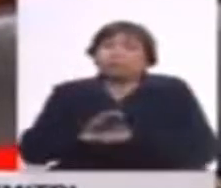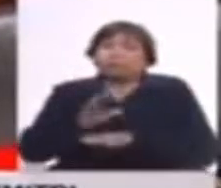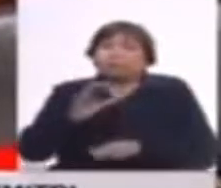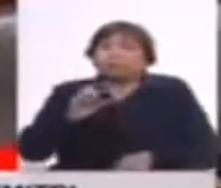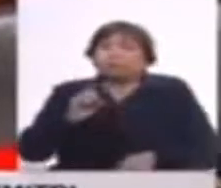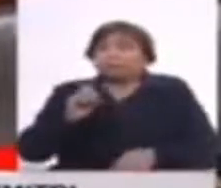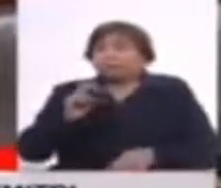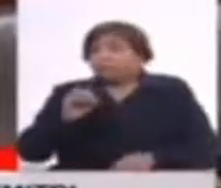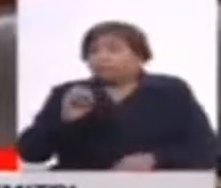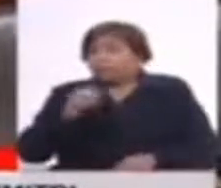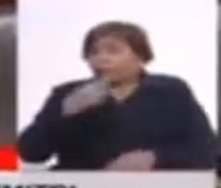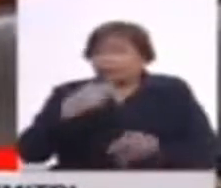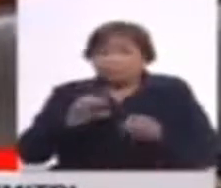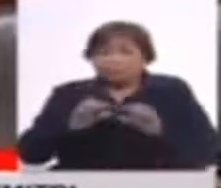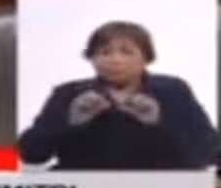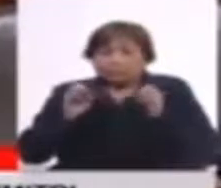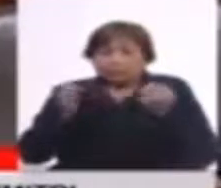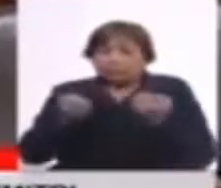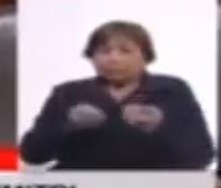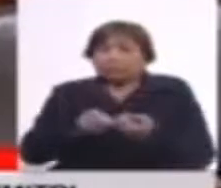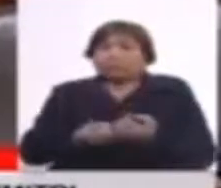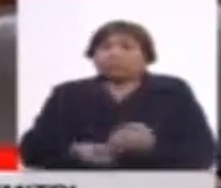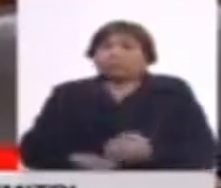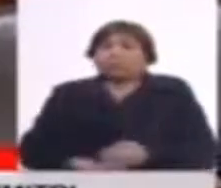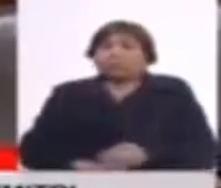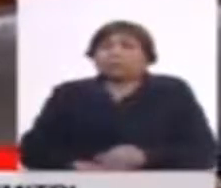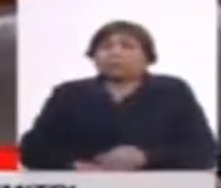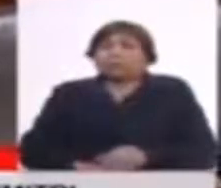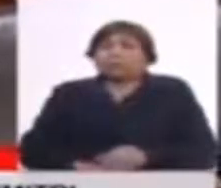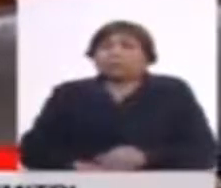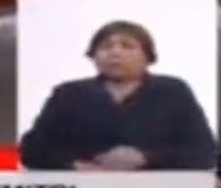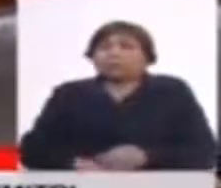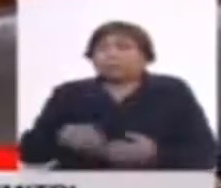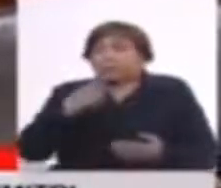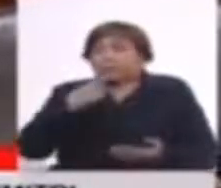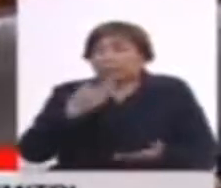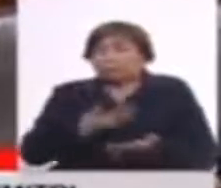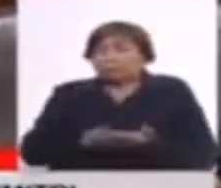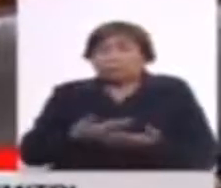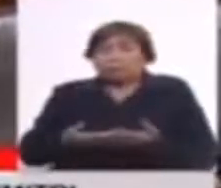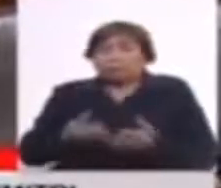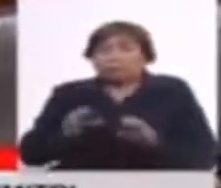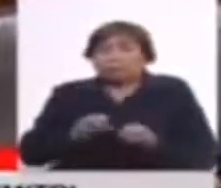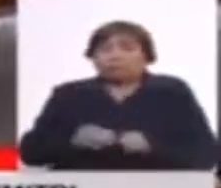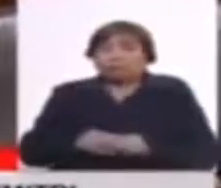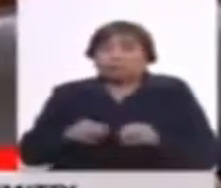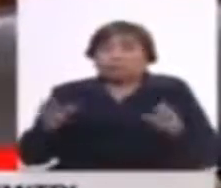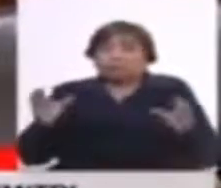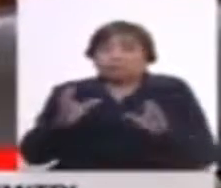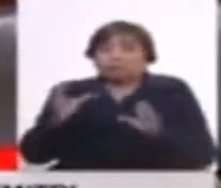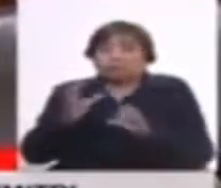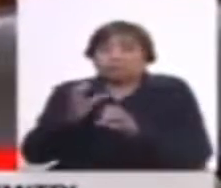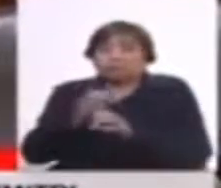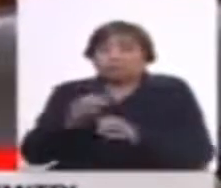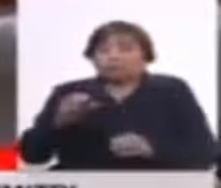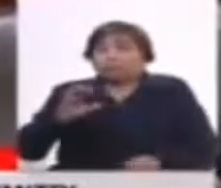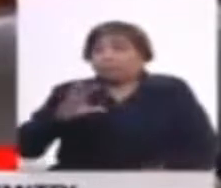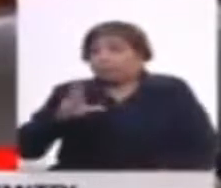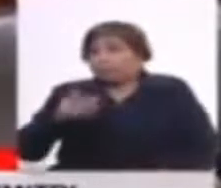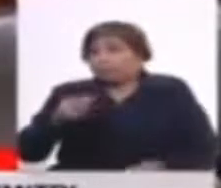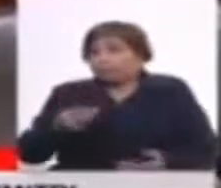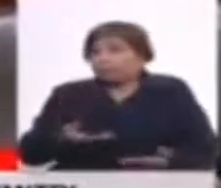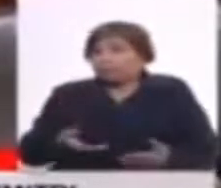presentó pues el ministro del Interior, al cual lo han censurado. Él indicó que no se puede cambiar